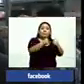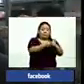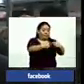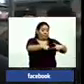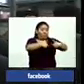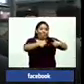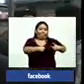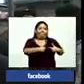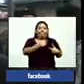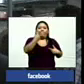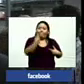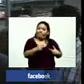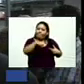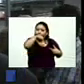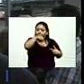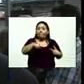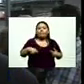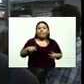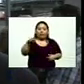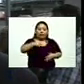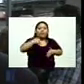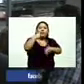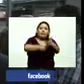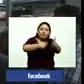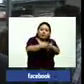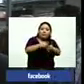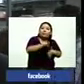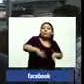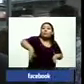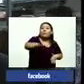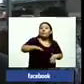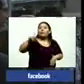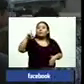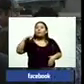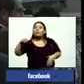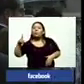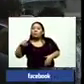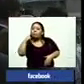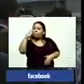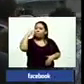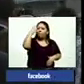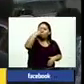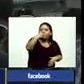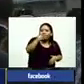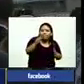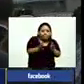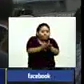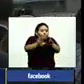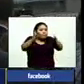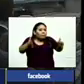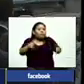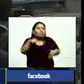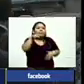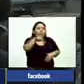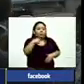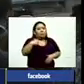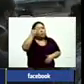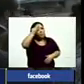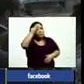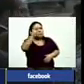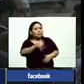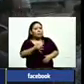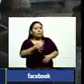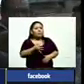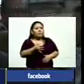Y aquí siempre hemos luchado porque Santa Tecla crezca, porque Santa Tecla sea más bella. Y una de las cosas que creemos